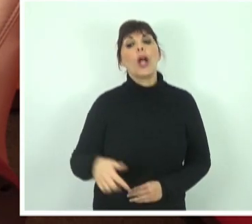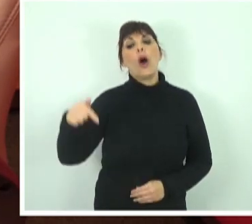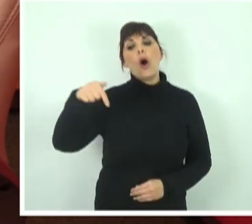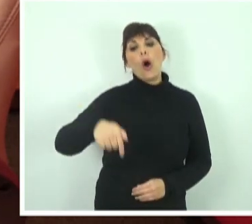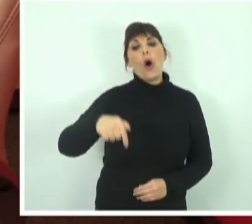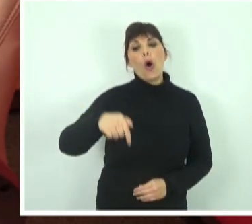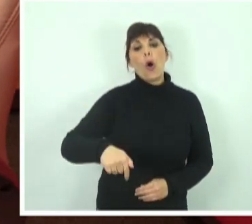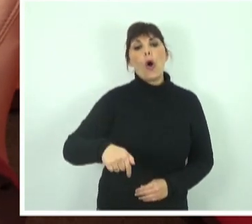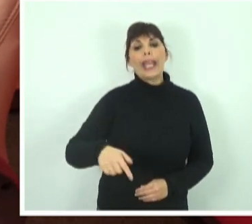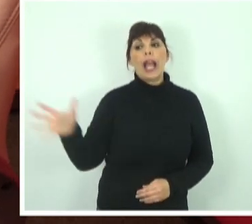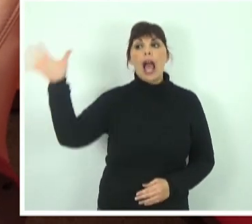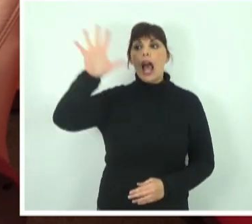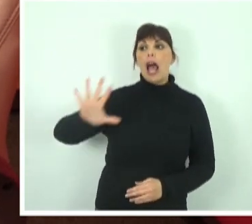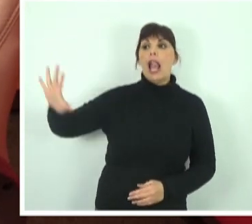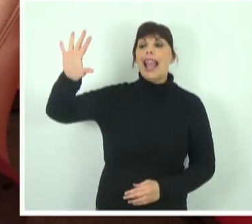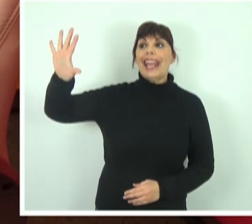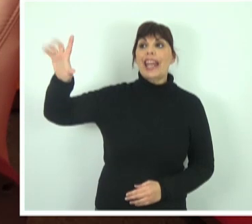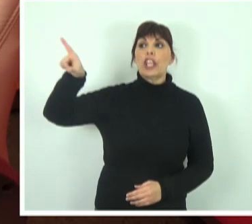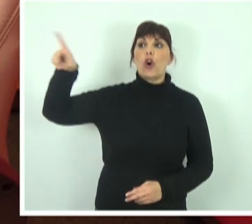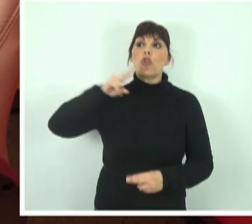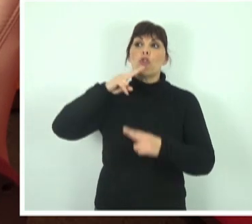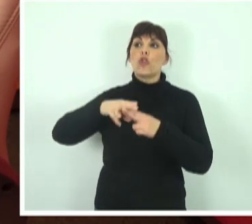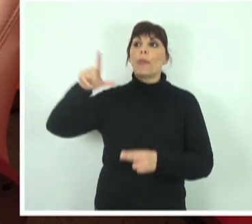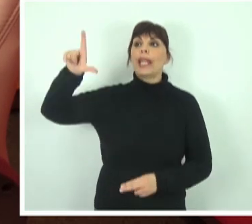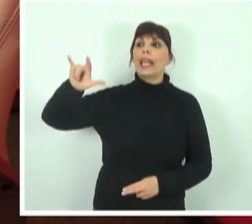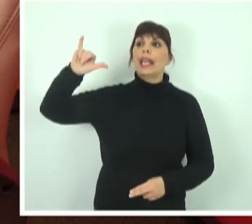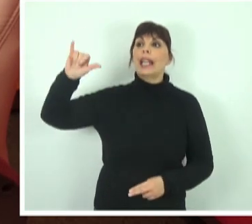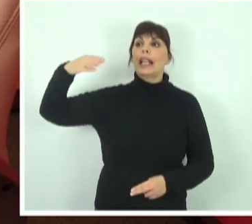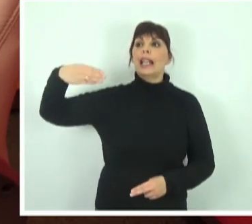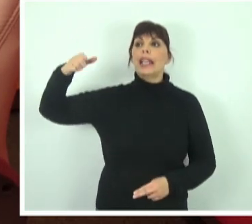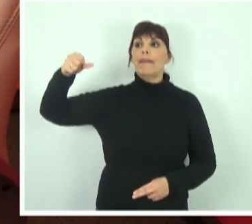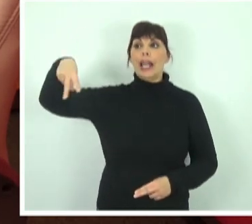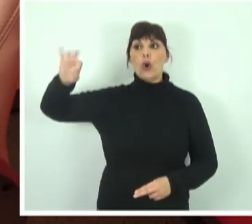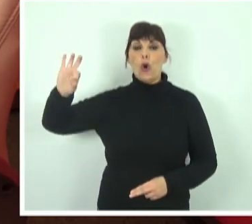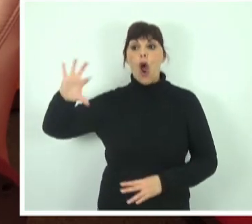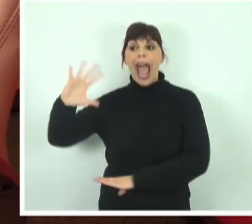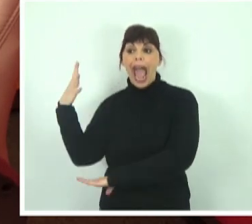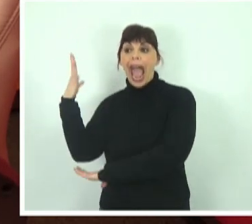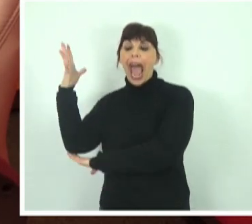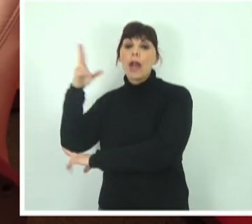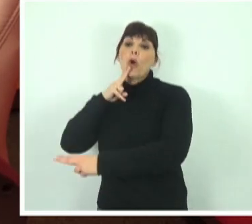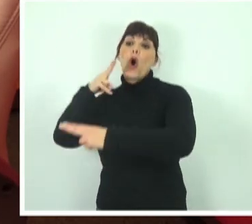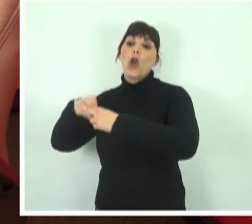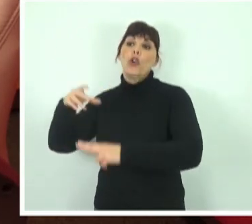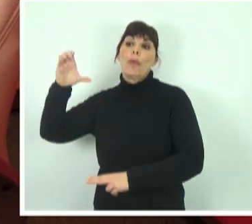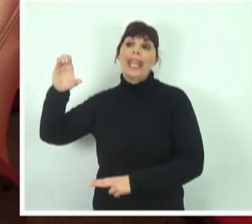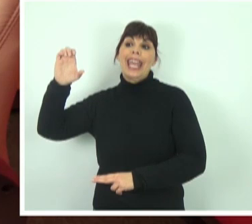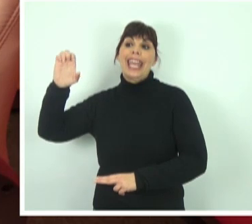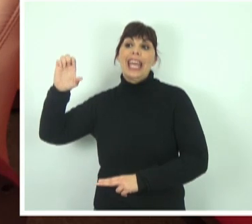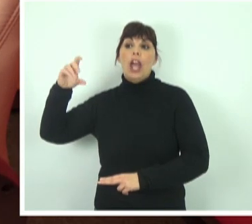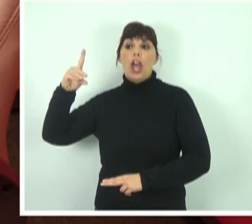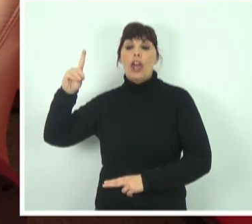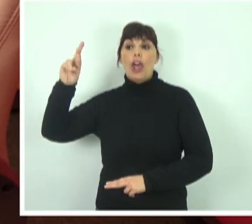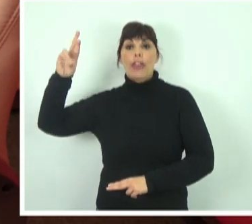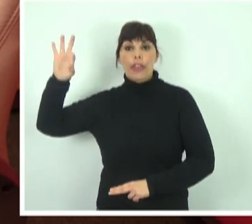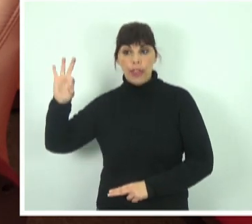la nación del Líbano, todavía tiene el cedro como escudo. Cuando tú miras la bandera del Líbano,